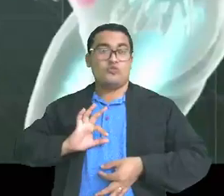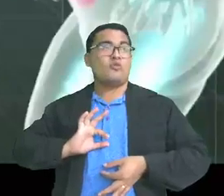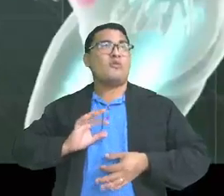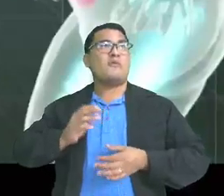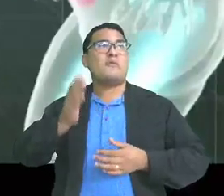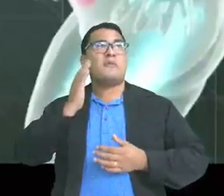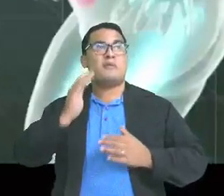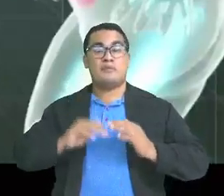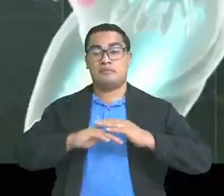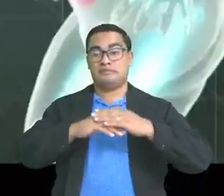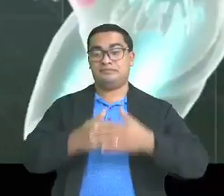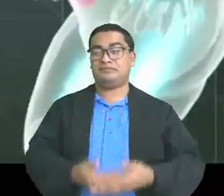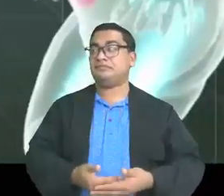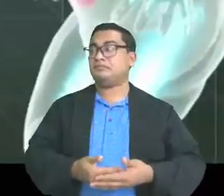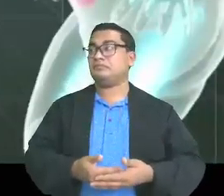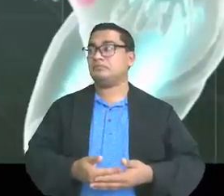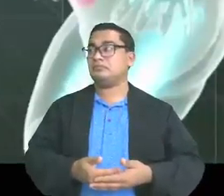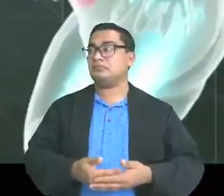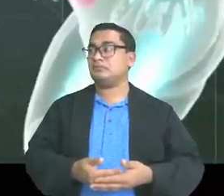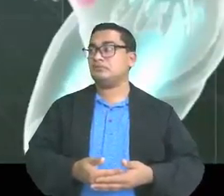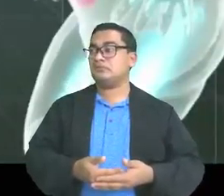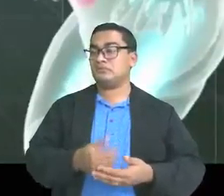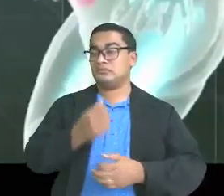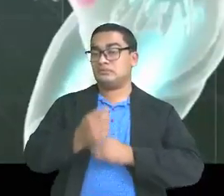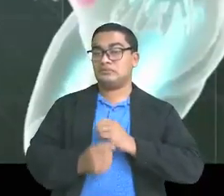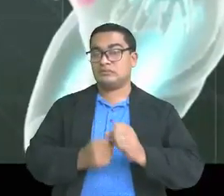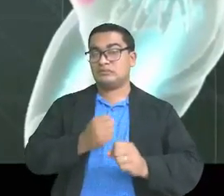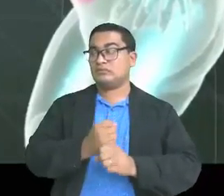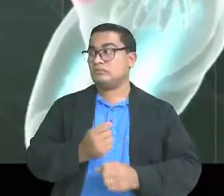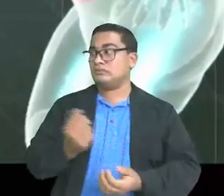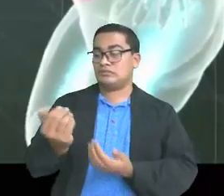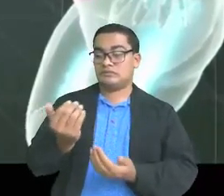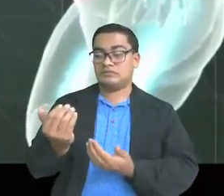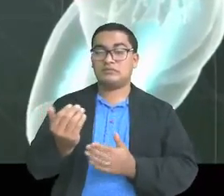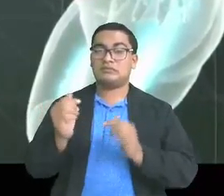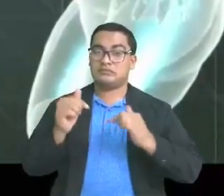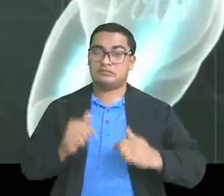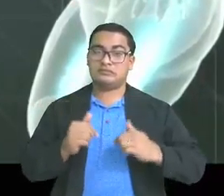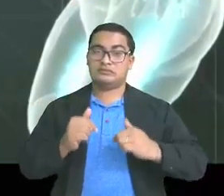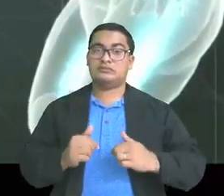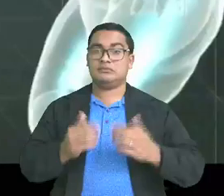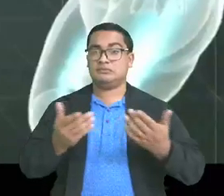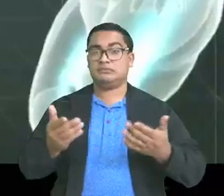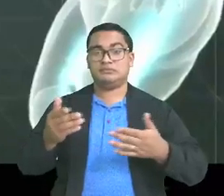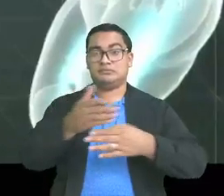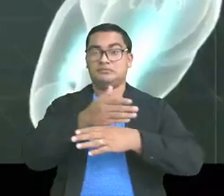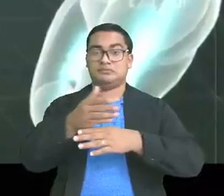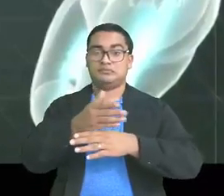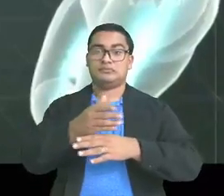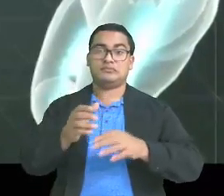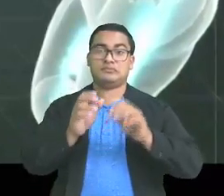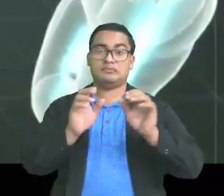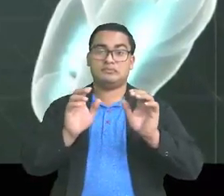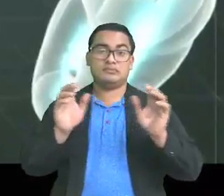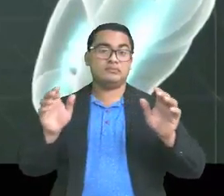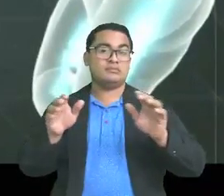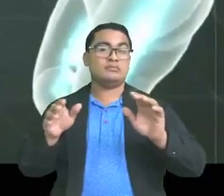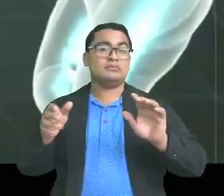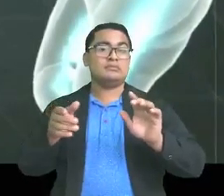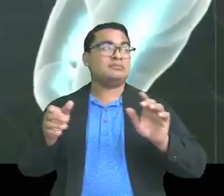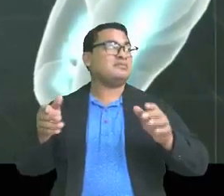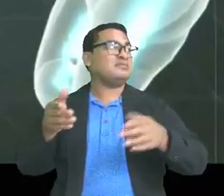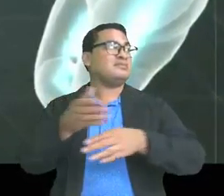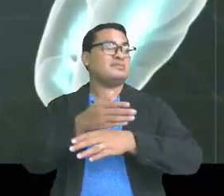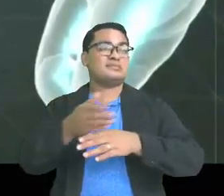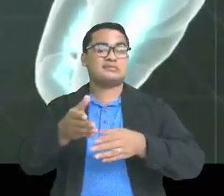que dentro de él, en la edad embrionaria, hay estructuras. Hay estructuras que estas tienden a involucionar